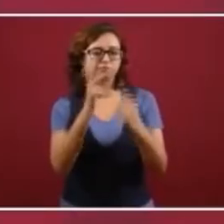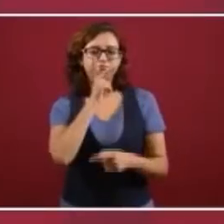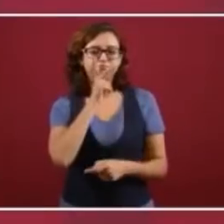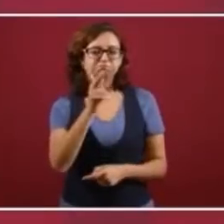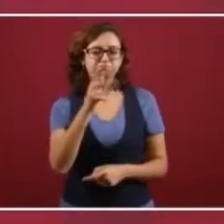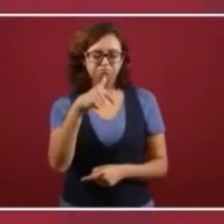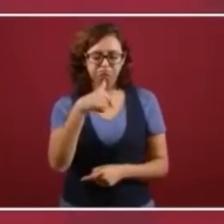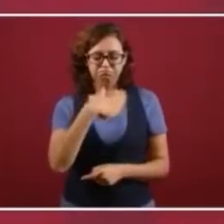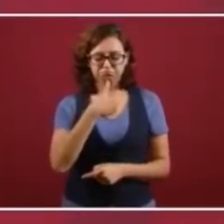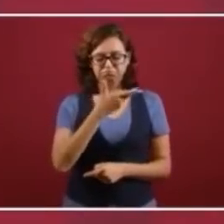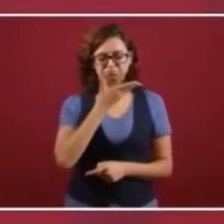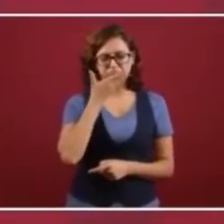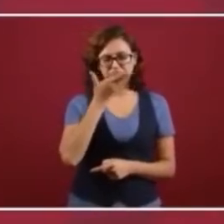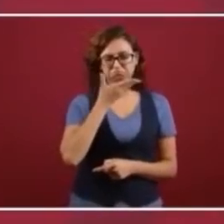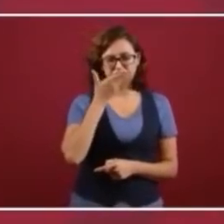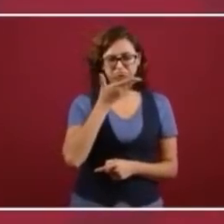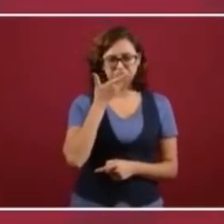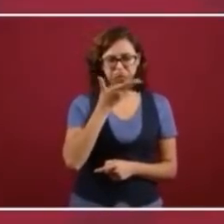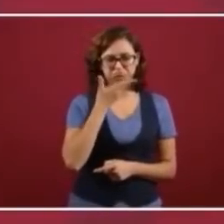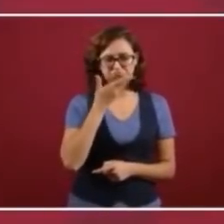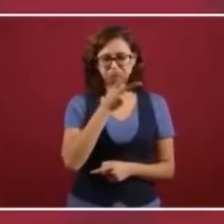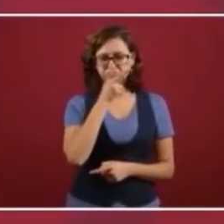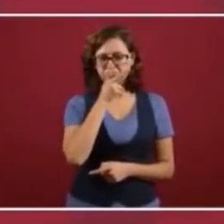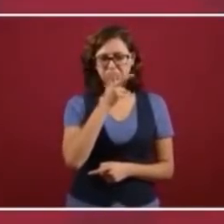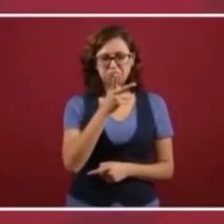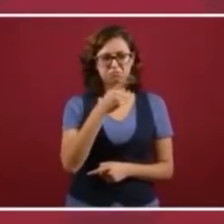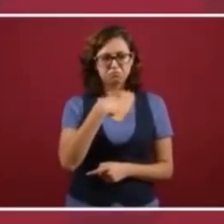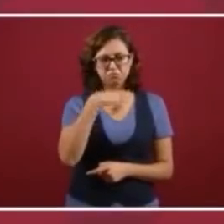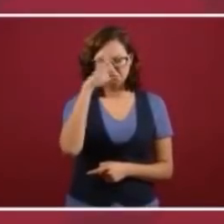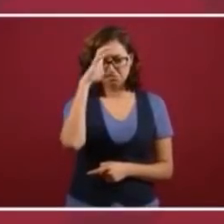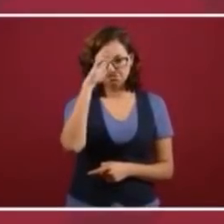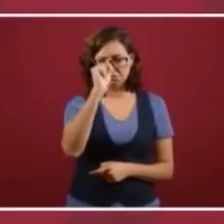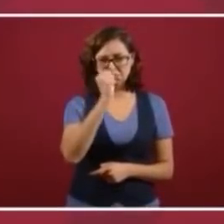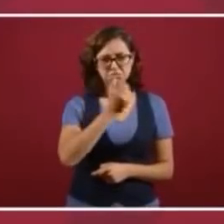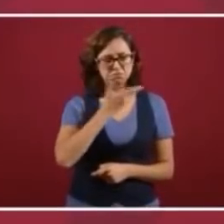de mi lenguaje, de mis conceptos.